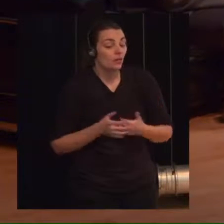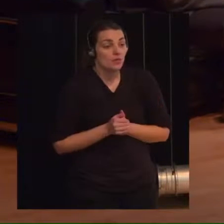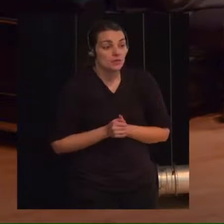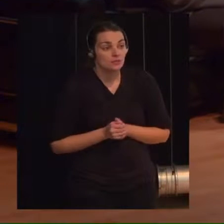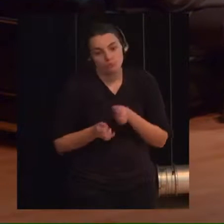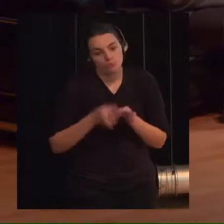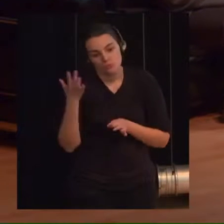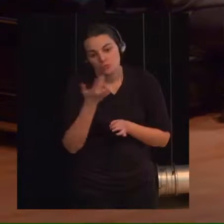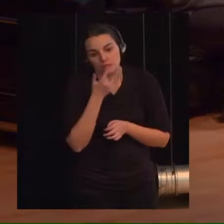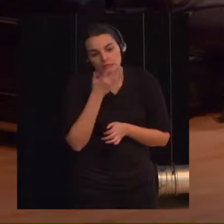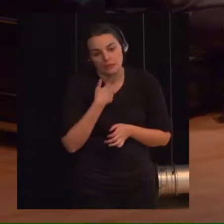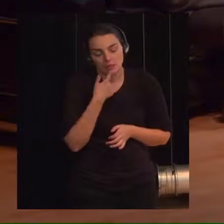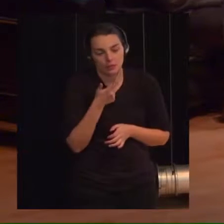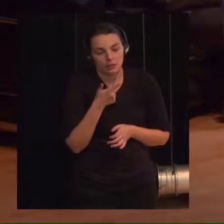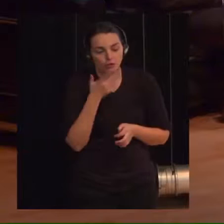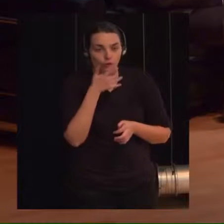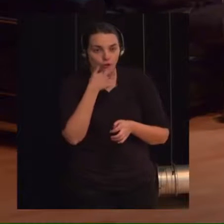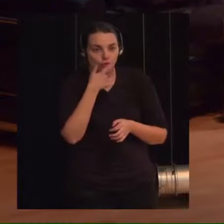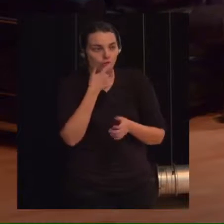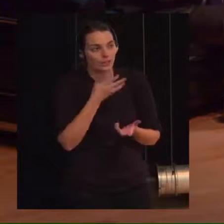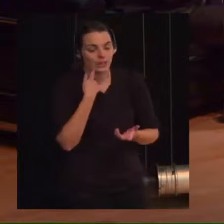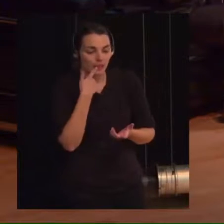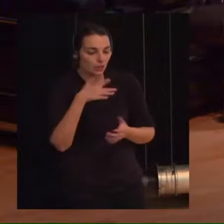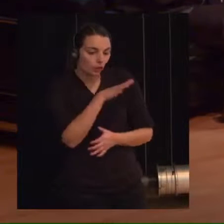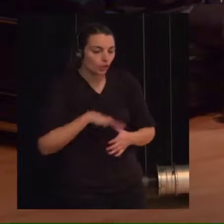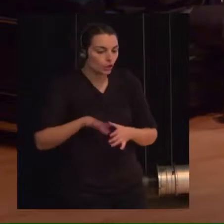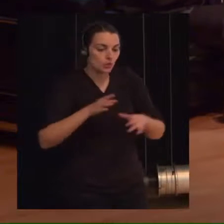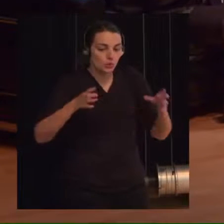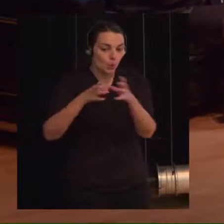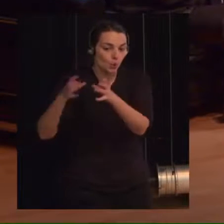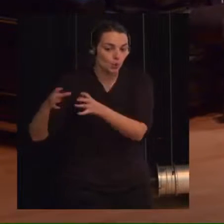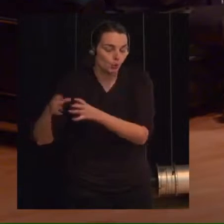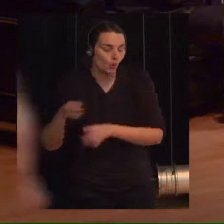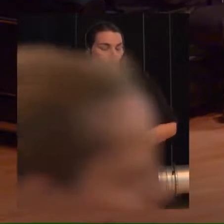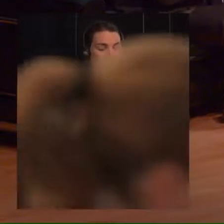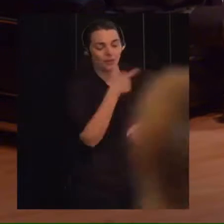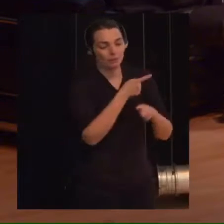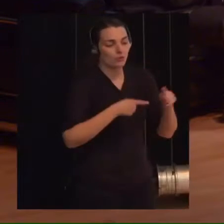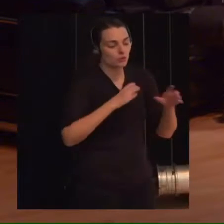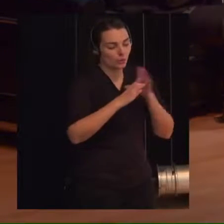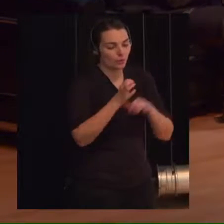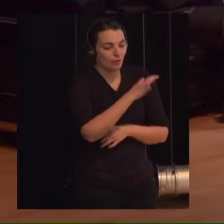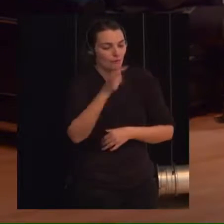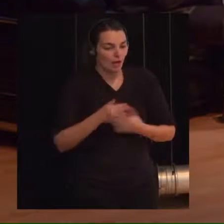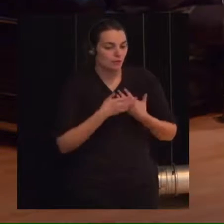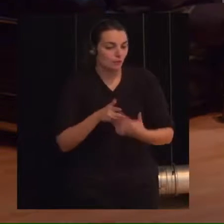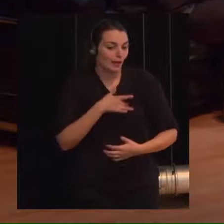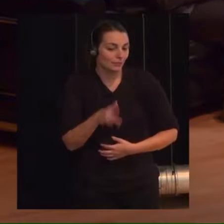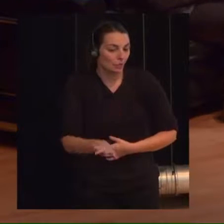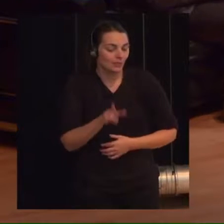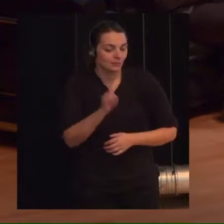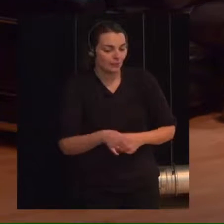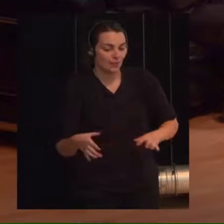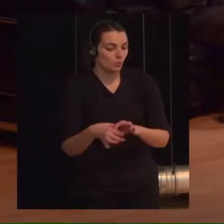la suerte de círculos virtuosos en los que la filantropía y los medios de comunicación se pueden enganchar para